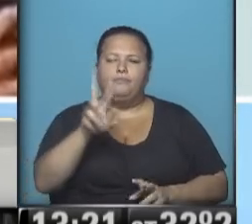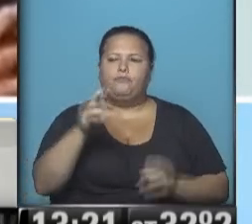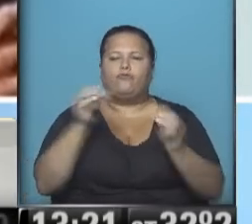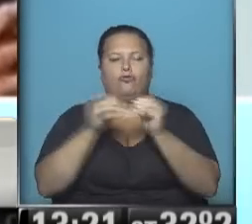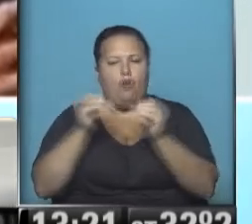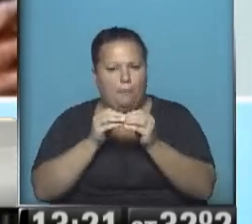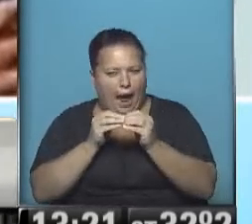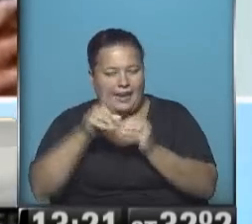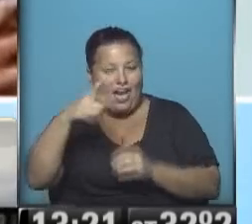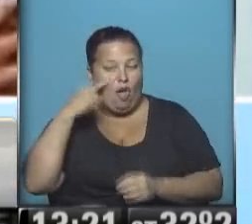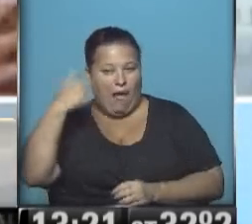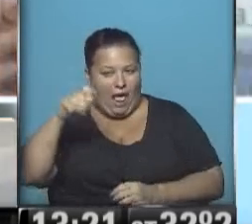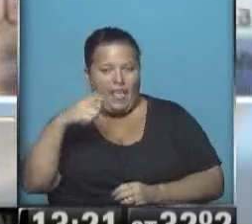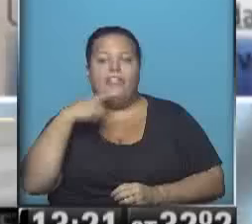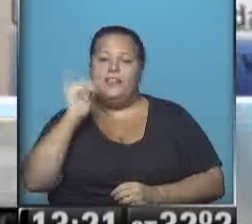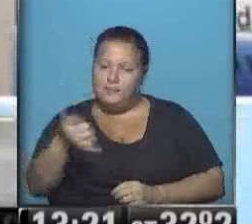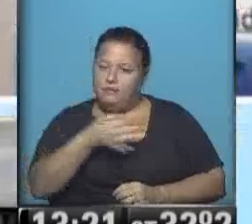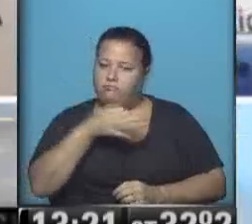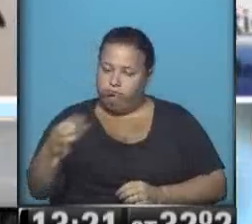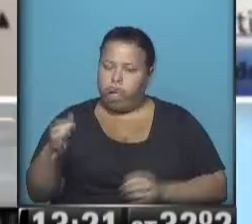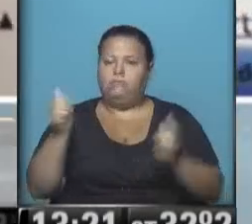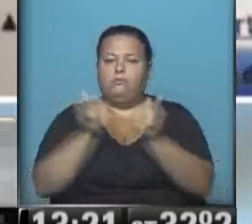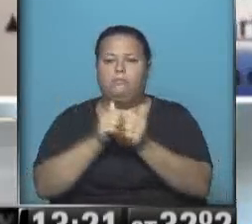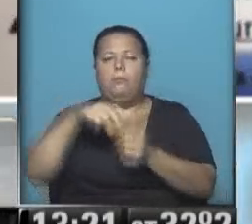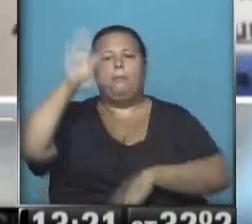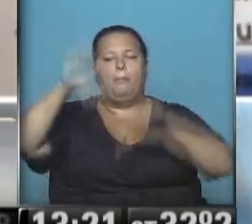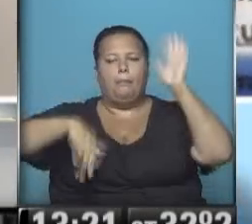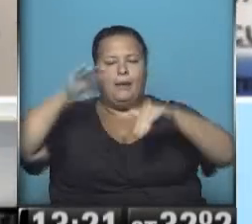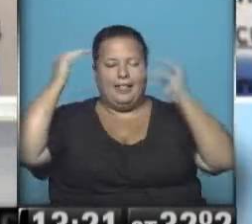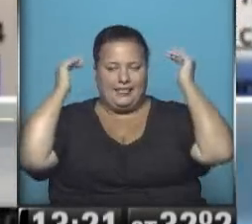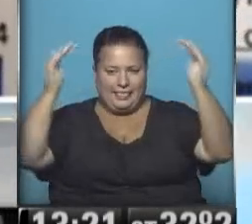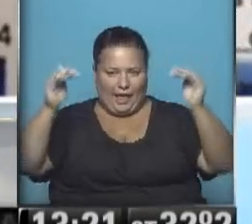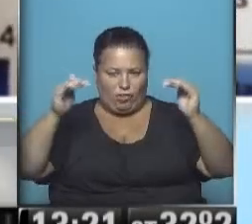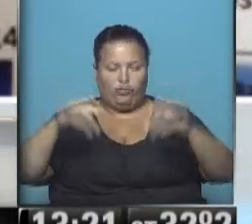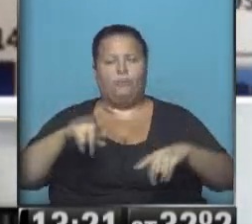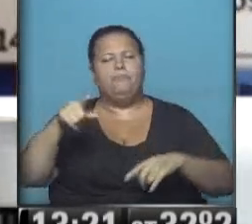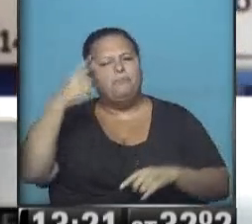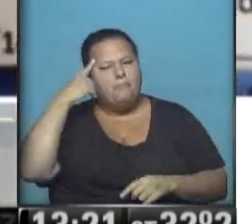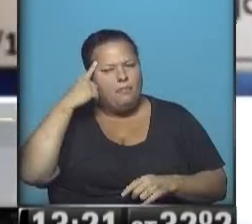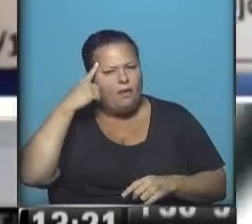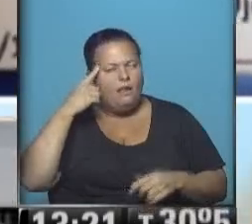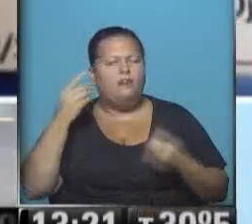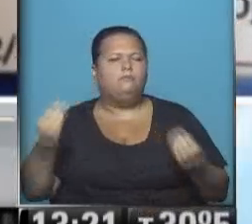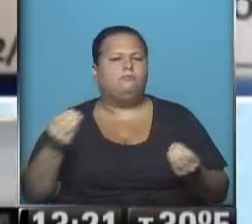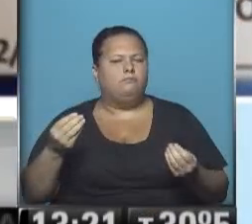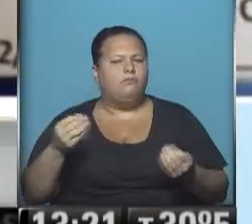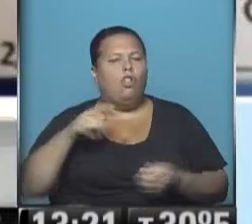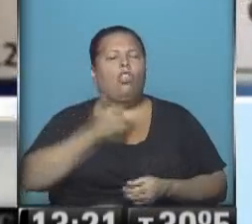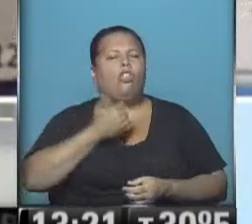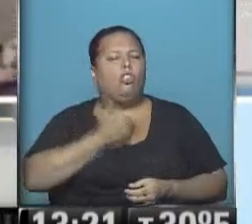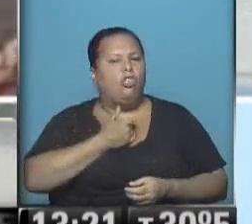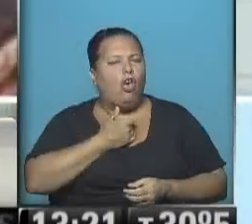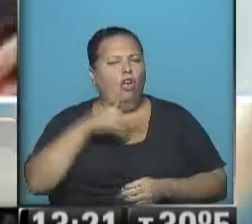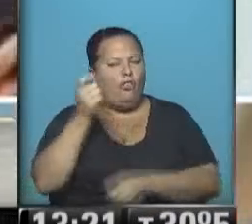de este albañil diciendo que sí que habían estado pintando un techo y si ustedes se ponen a pensar bien dónde fue que